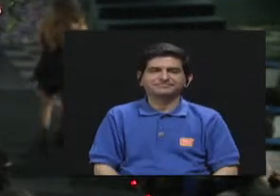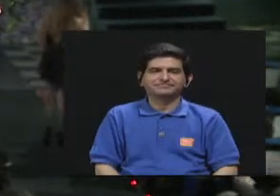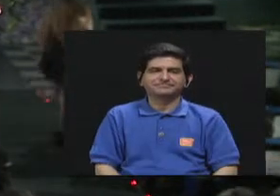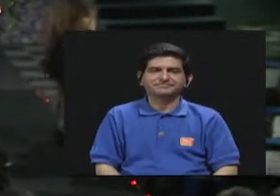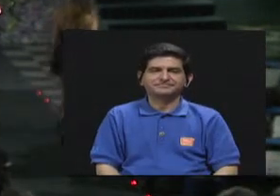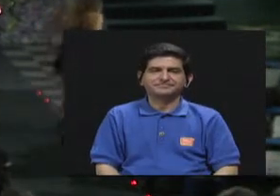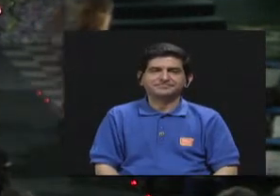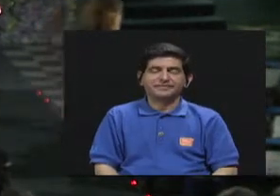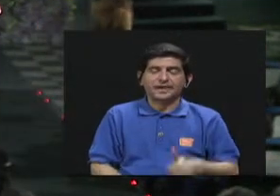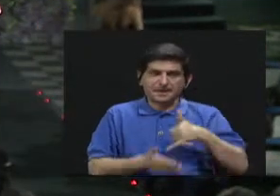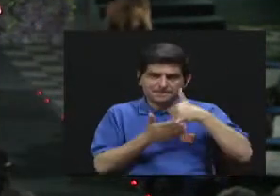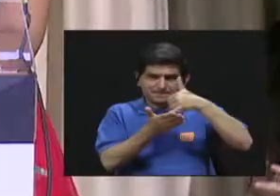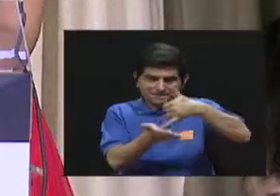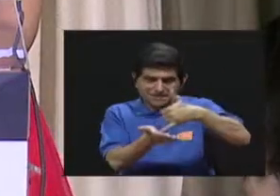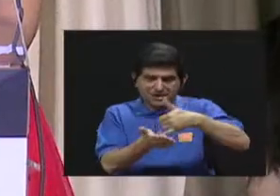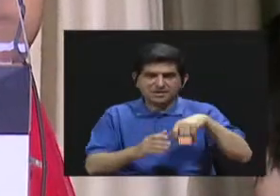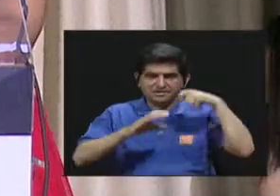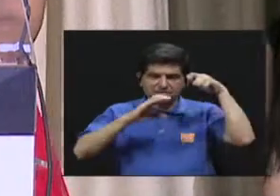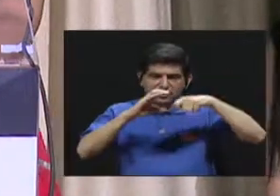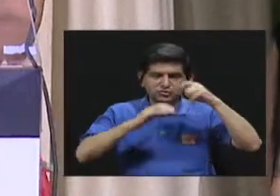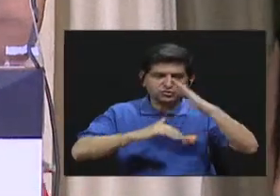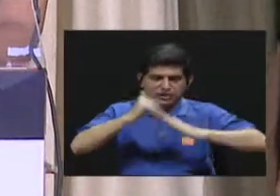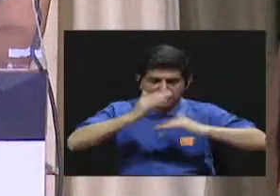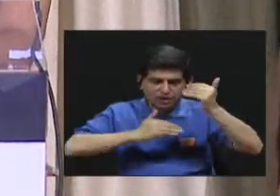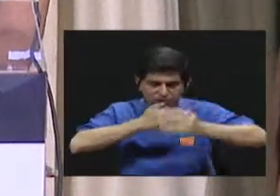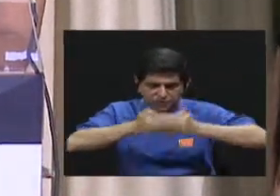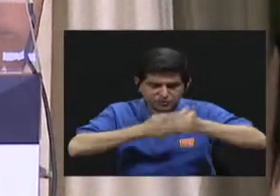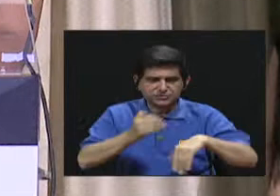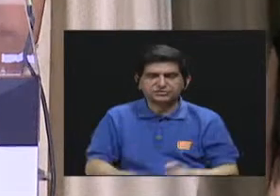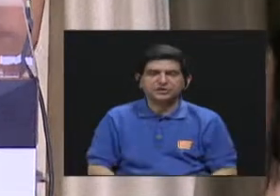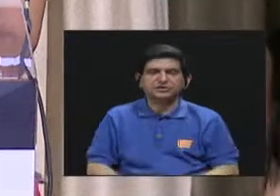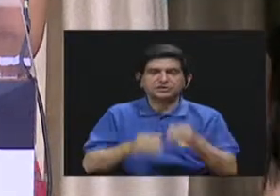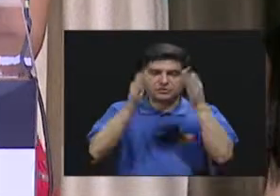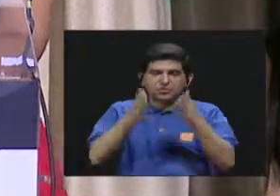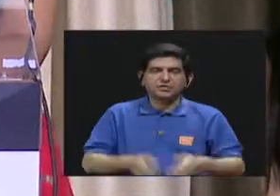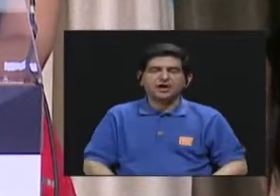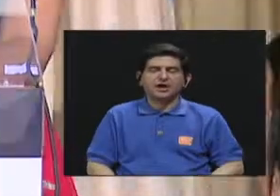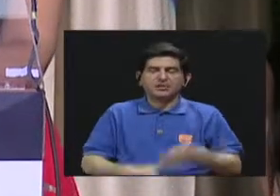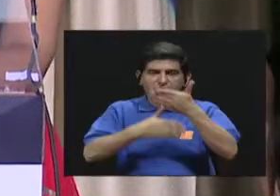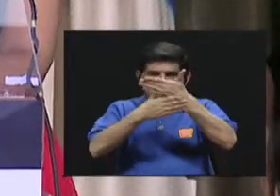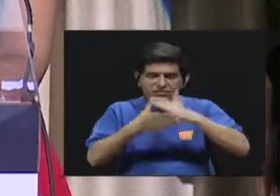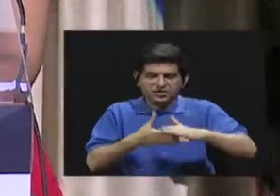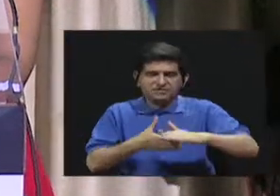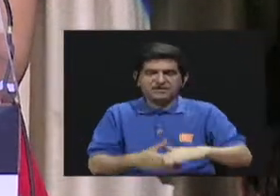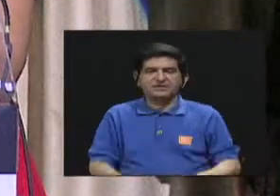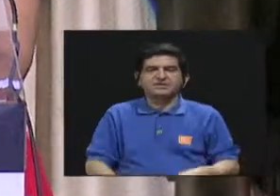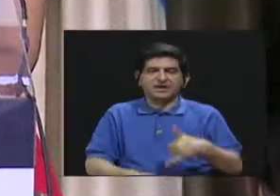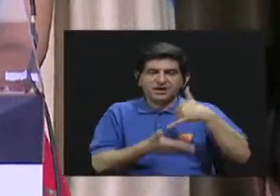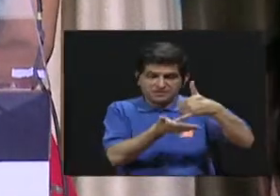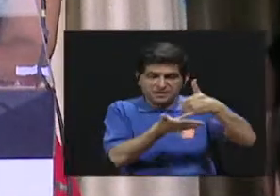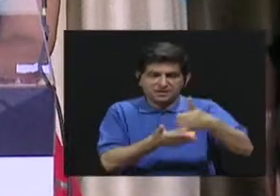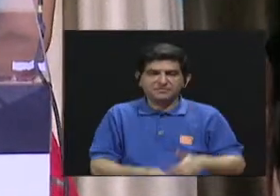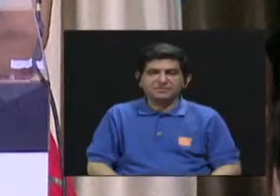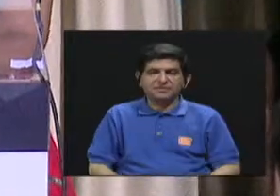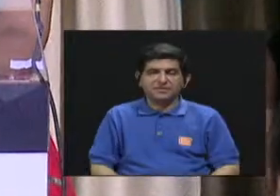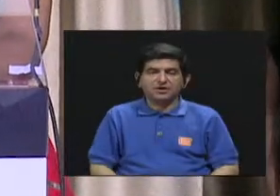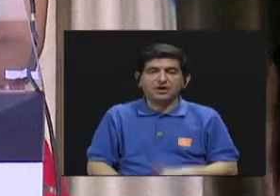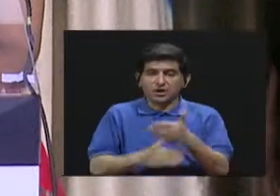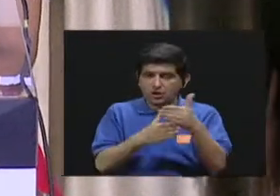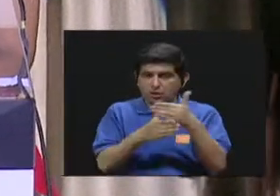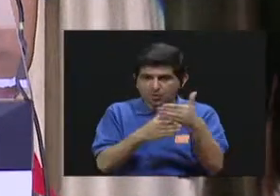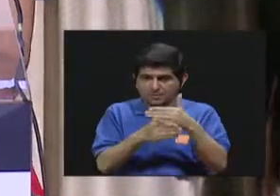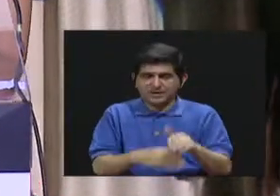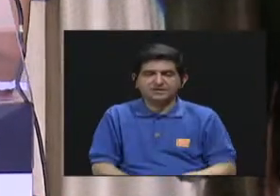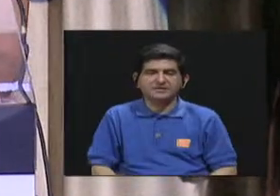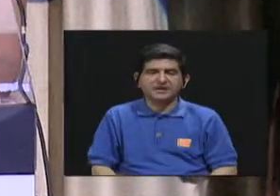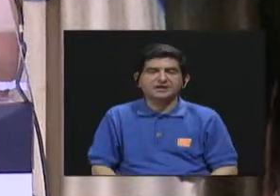Premio Cine en Construcción. El jurado decidió dividir este premio y darlo de forma compartida a